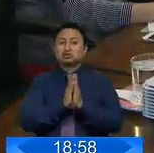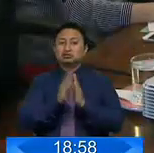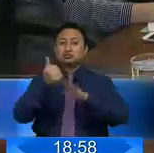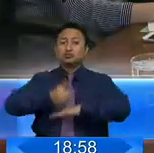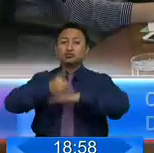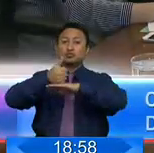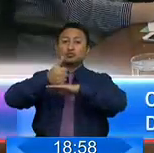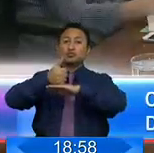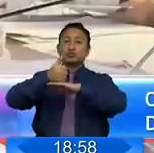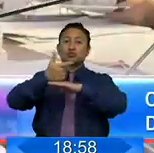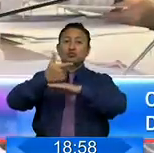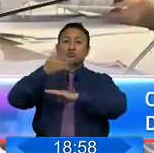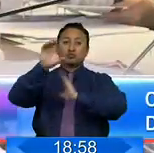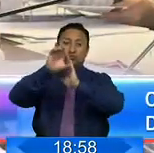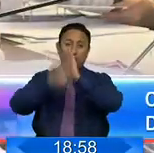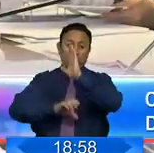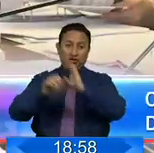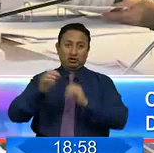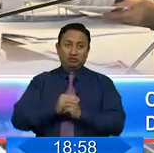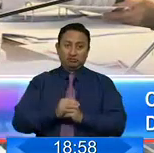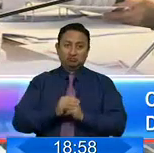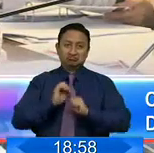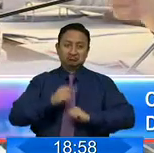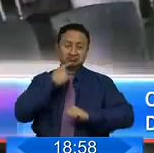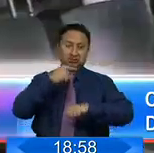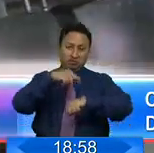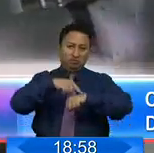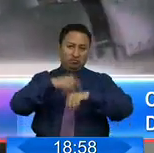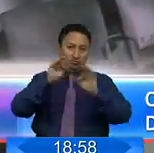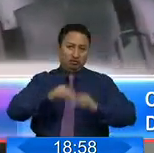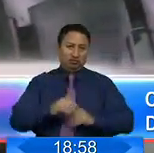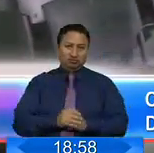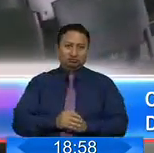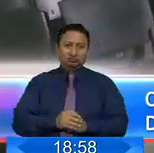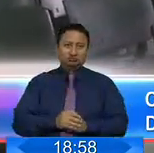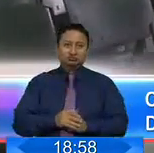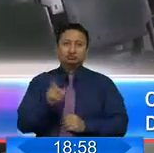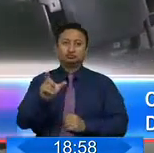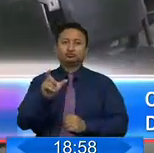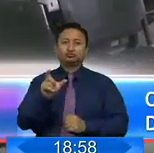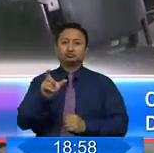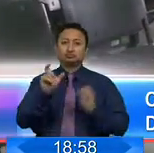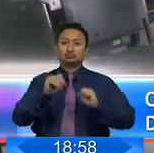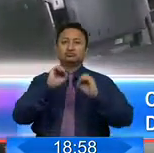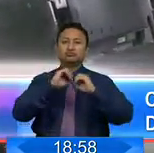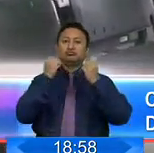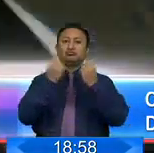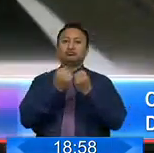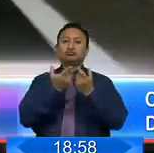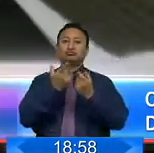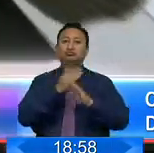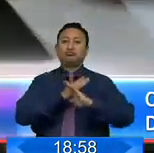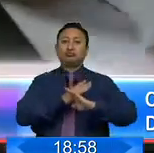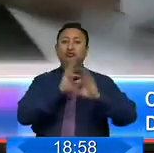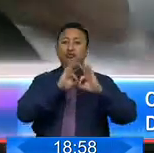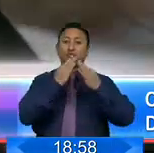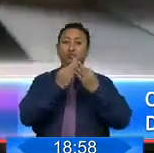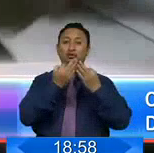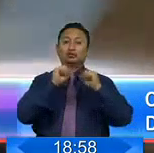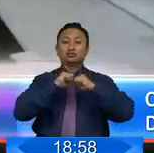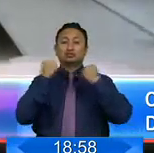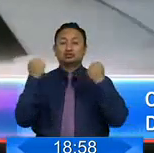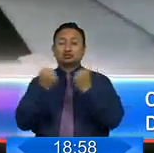Corte Constitucional, aunque aún no hay plazo para ello. En la entrega del documento estuvieron organizaciones que defienden la familia, de la sociedad civil